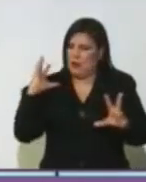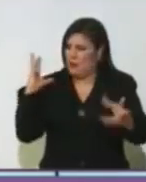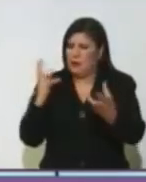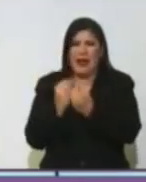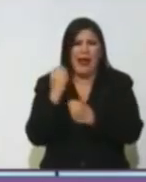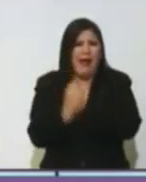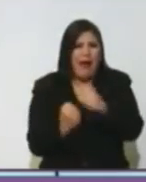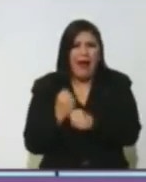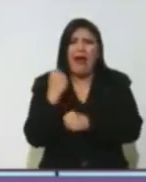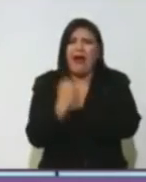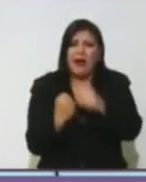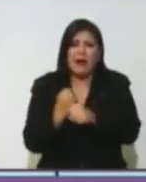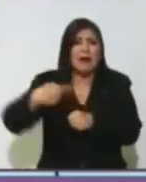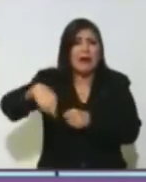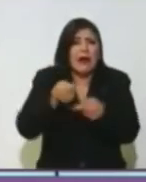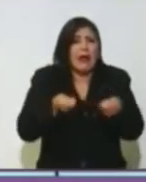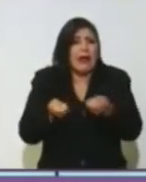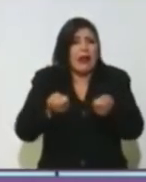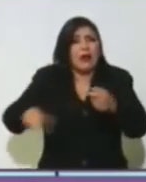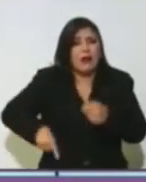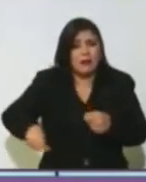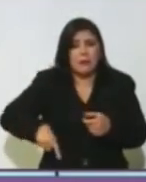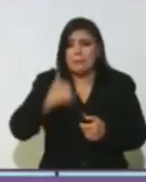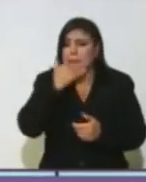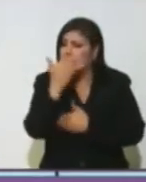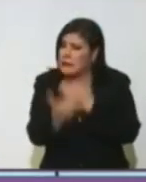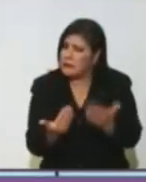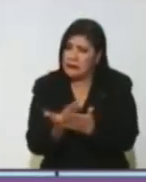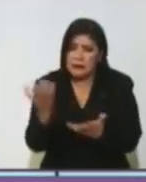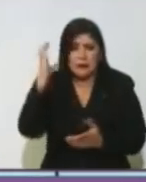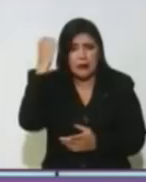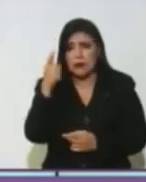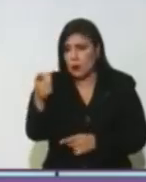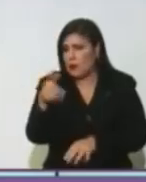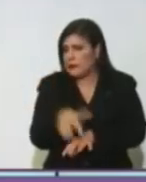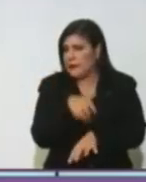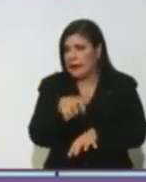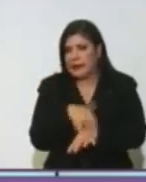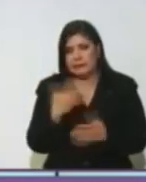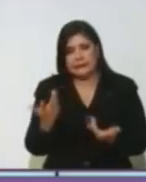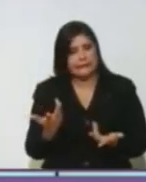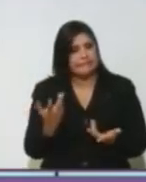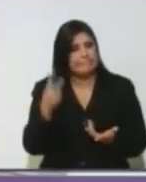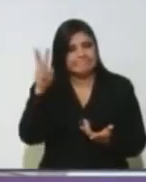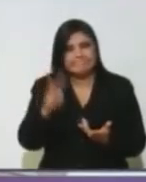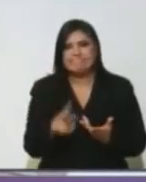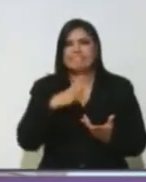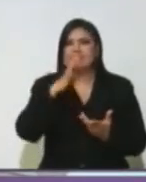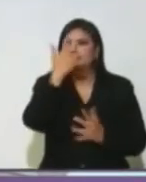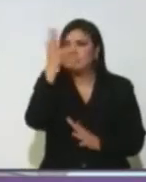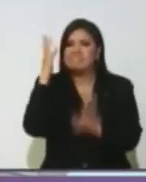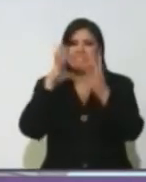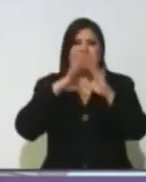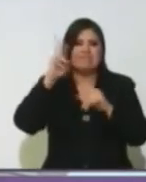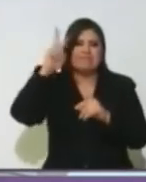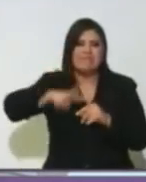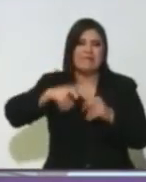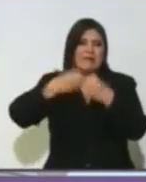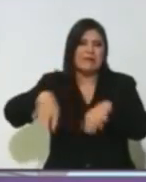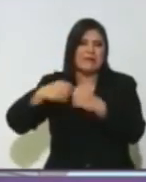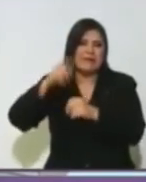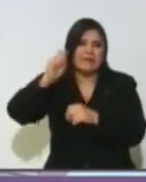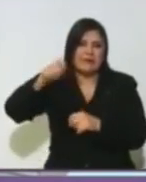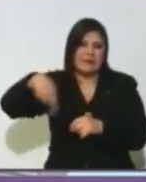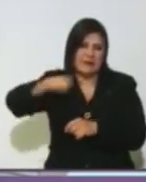han estado gobernando perdón claudia tuvo en tlalpan y ha habido una deforestación tan